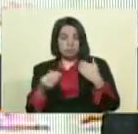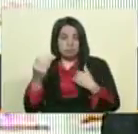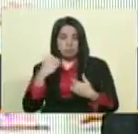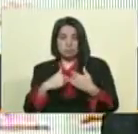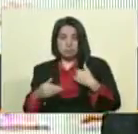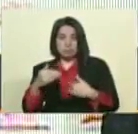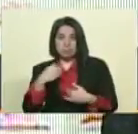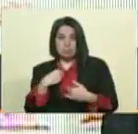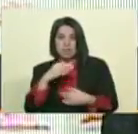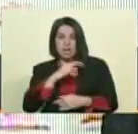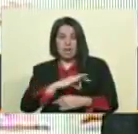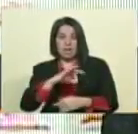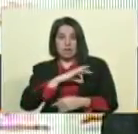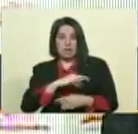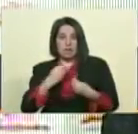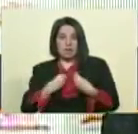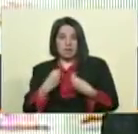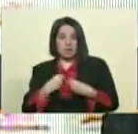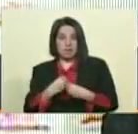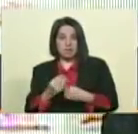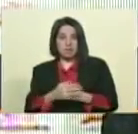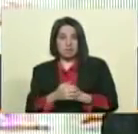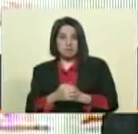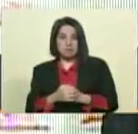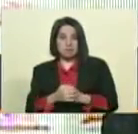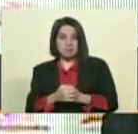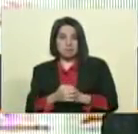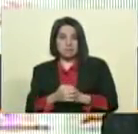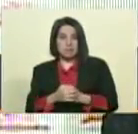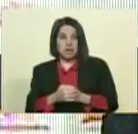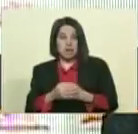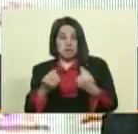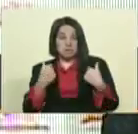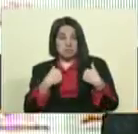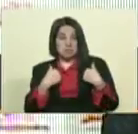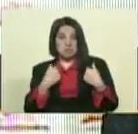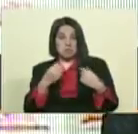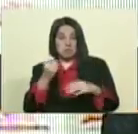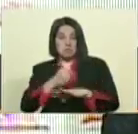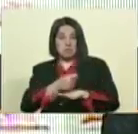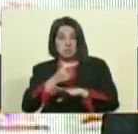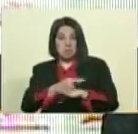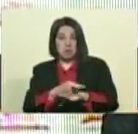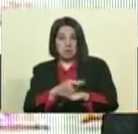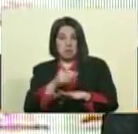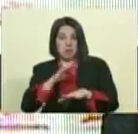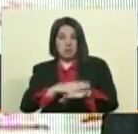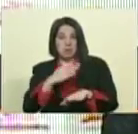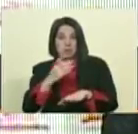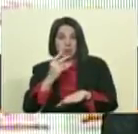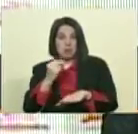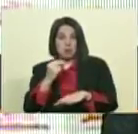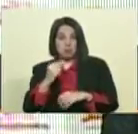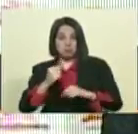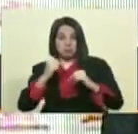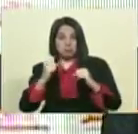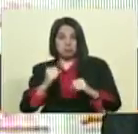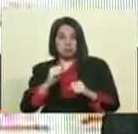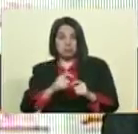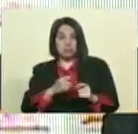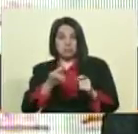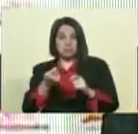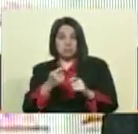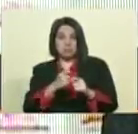social, al cuerpo moral de la República. Yo me siento culpable como jefe de Estado por no haber atendido a